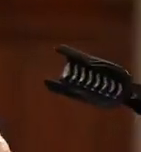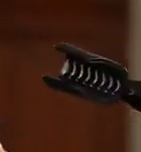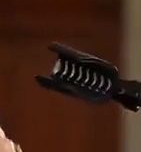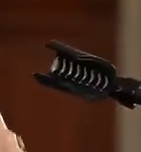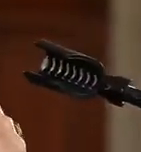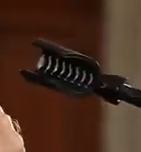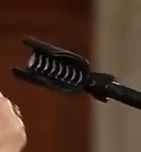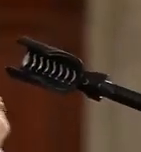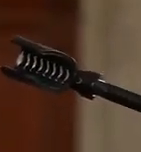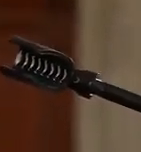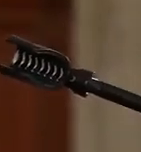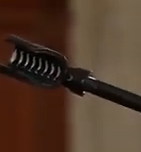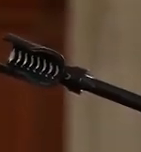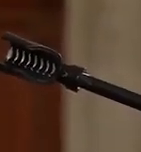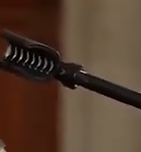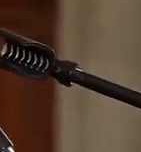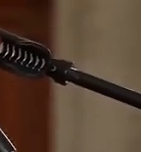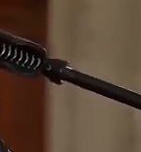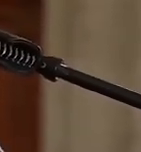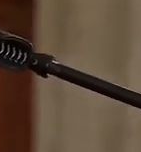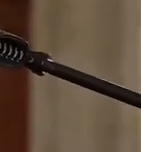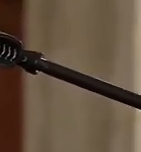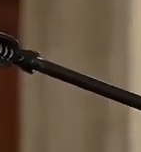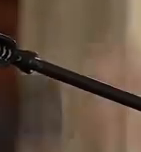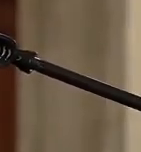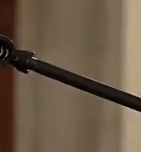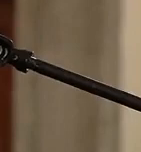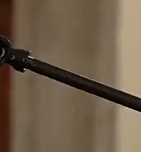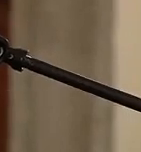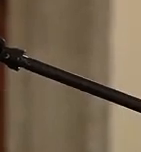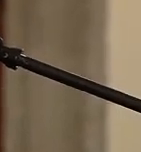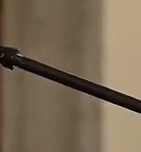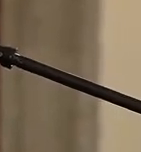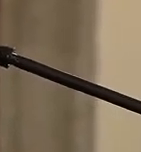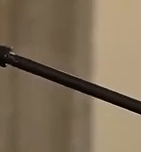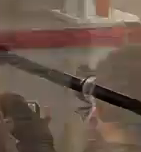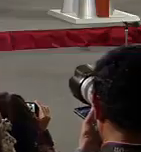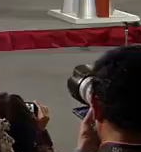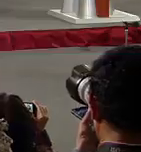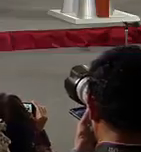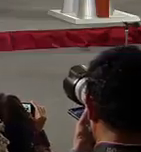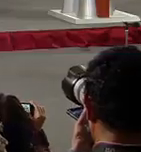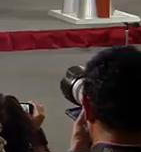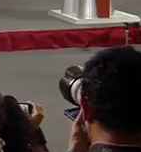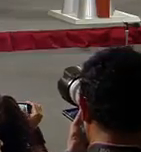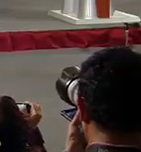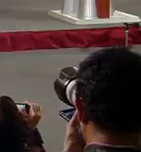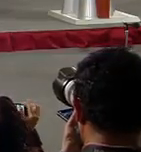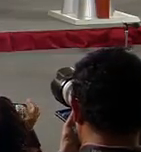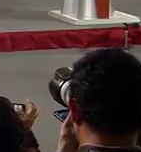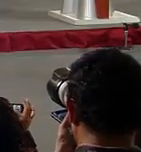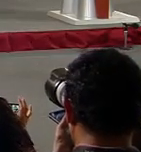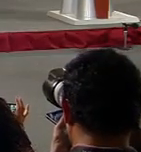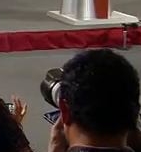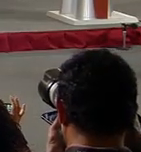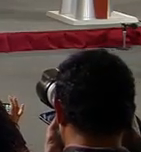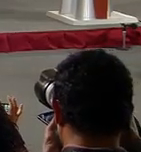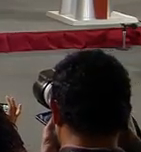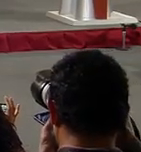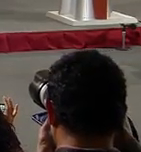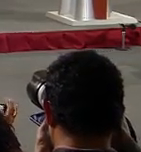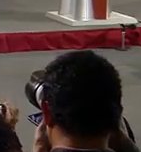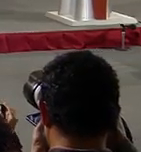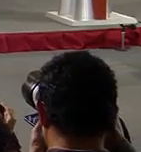adorables doncellas pervertidas, ni aperables procesos judiciales,